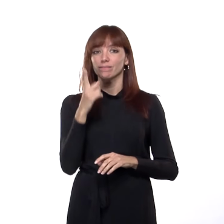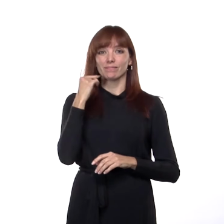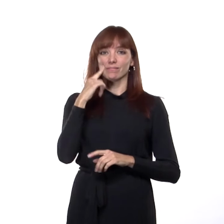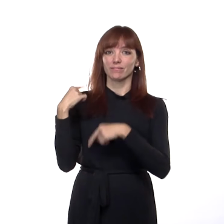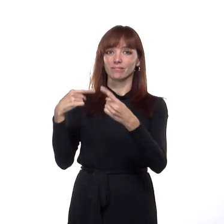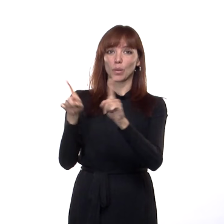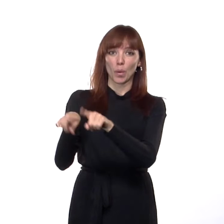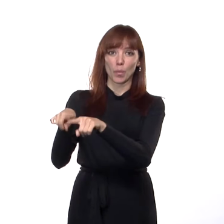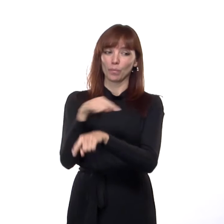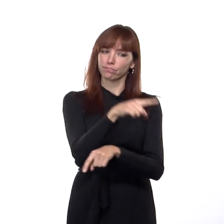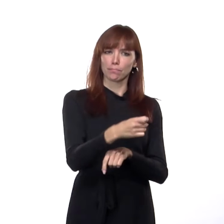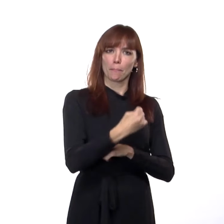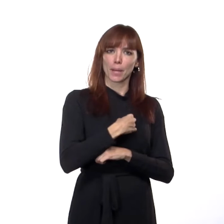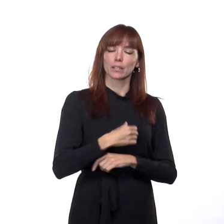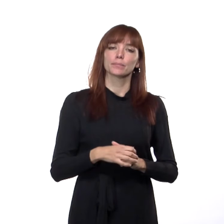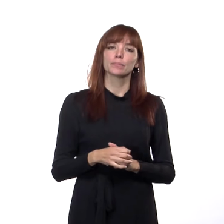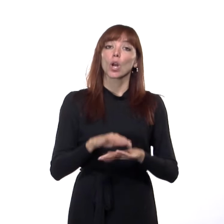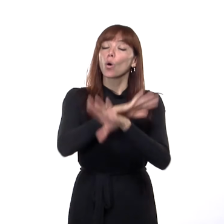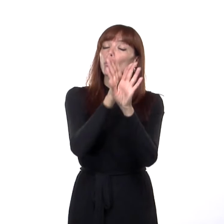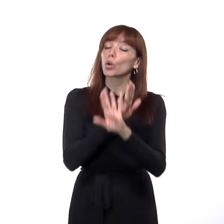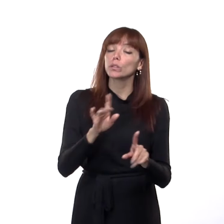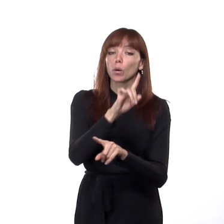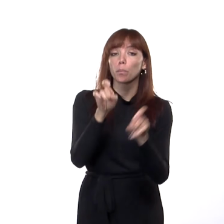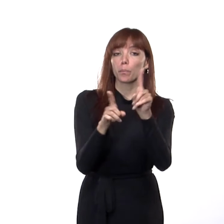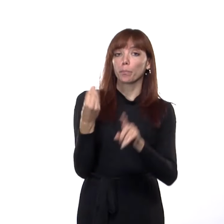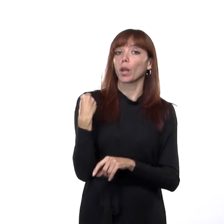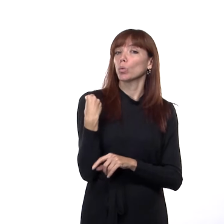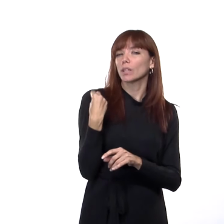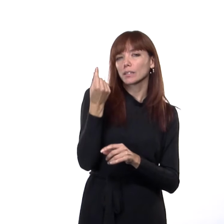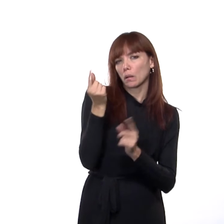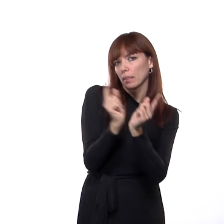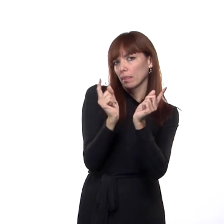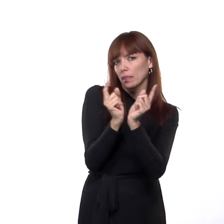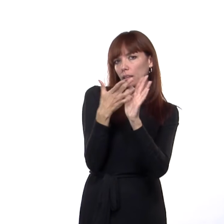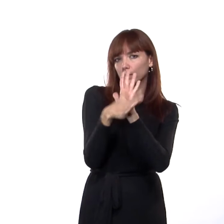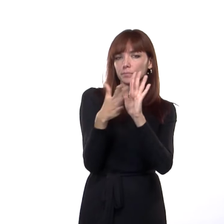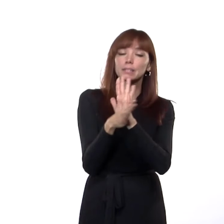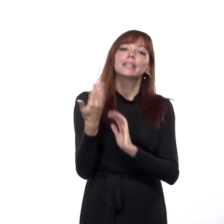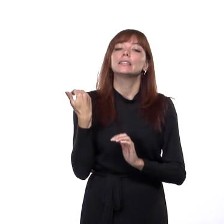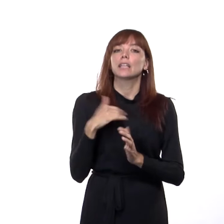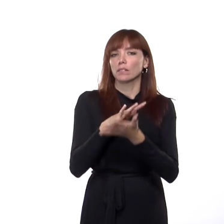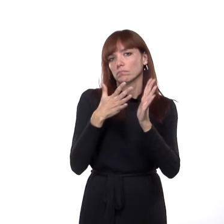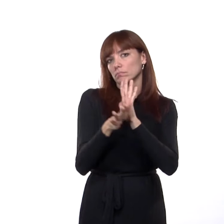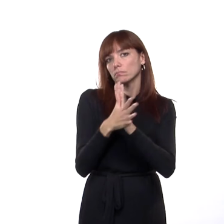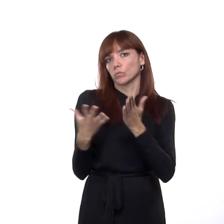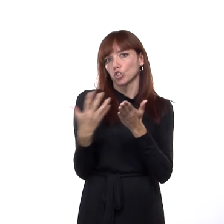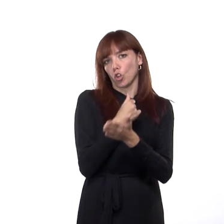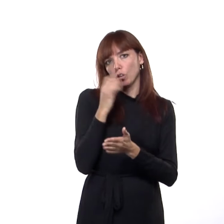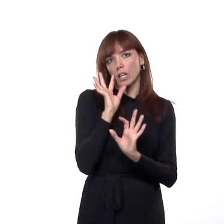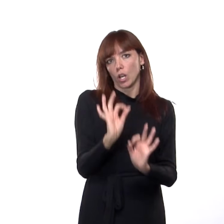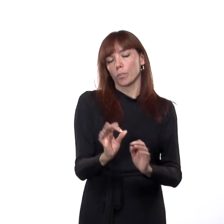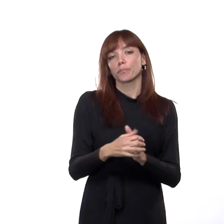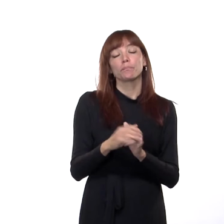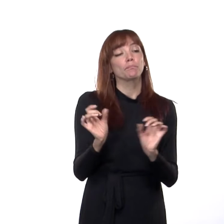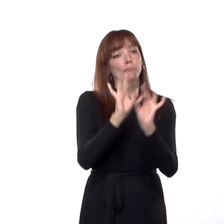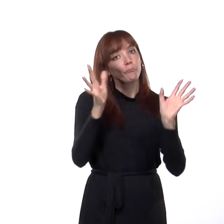y por último para responder las preguntas y unos pequeños pinceladas aunque creo que ya está todo dicho evidentemente los riesgos